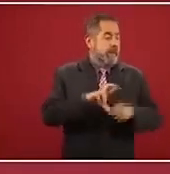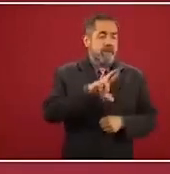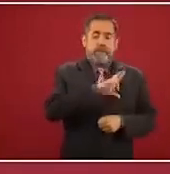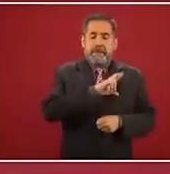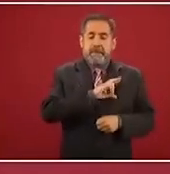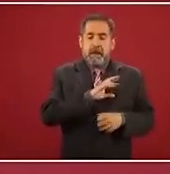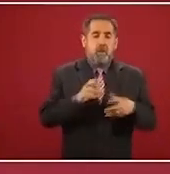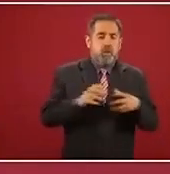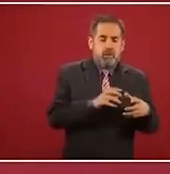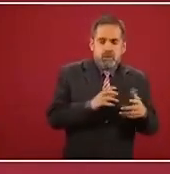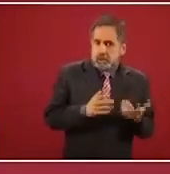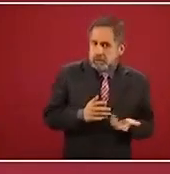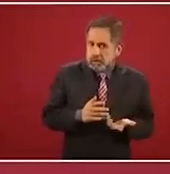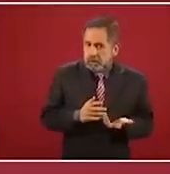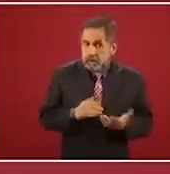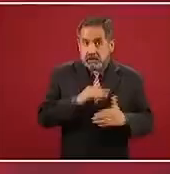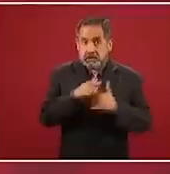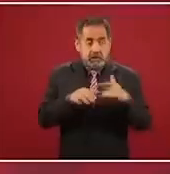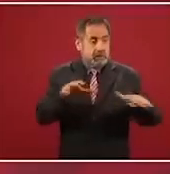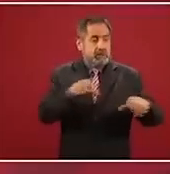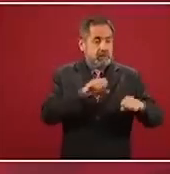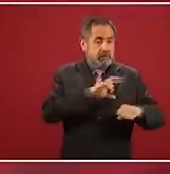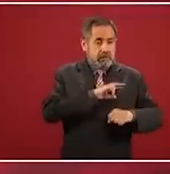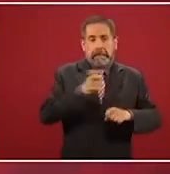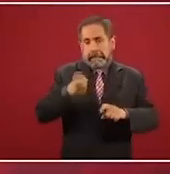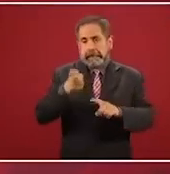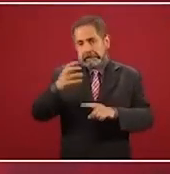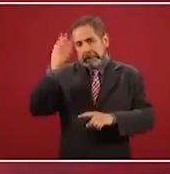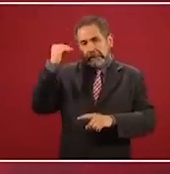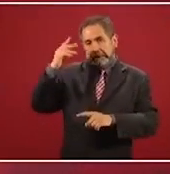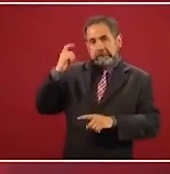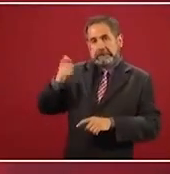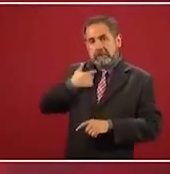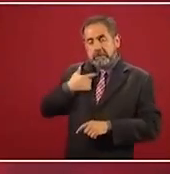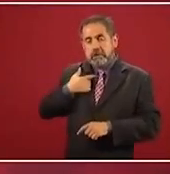en todo, que eso fue lo que hicieron.